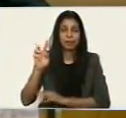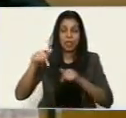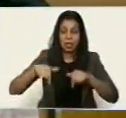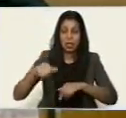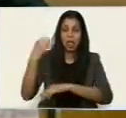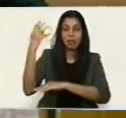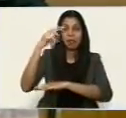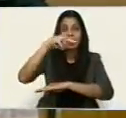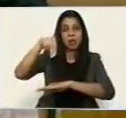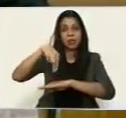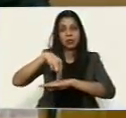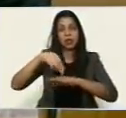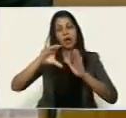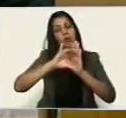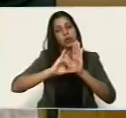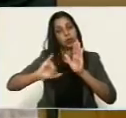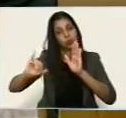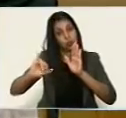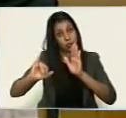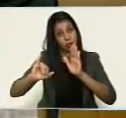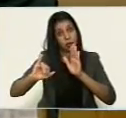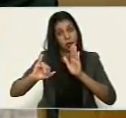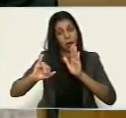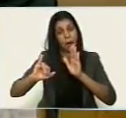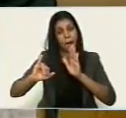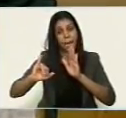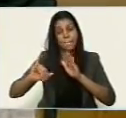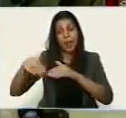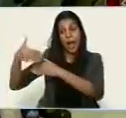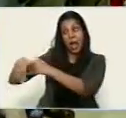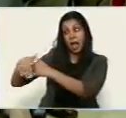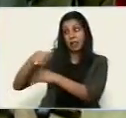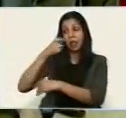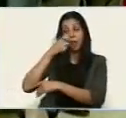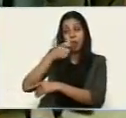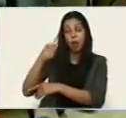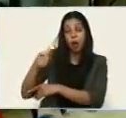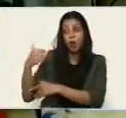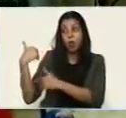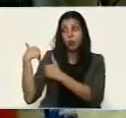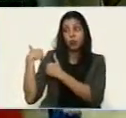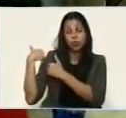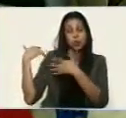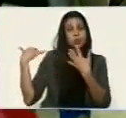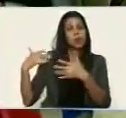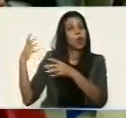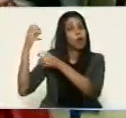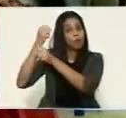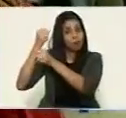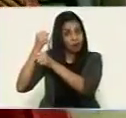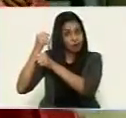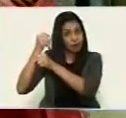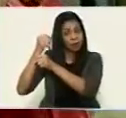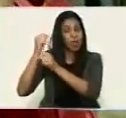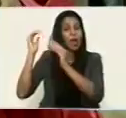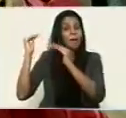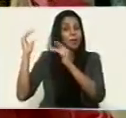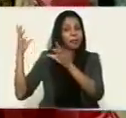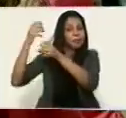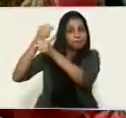Asamblea Nacional Constituyente, de la cual nuestro pueblo tiene, porque los tiene, muchas